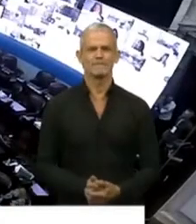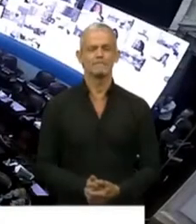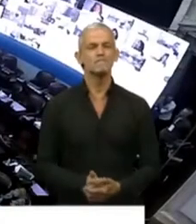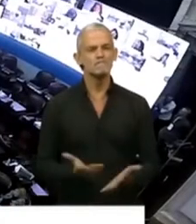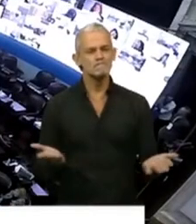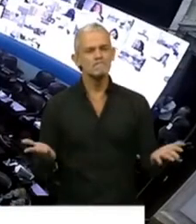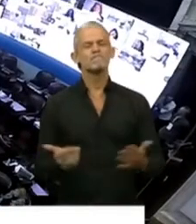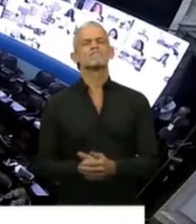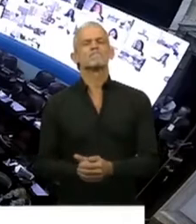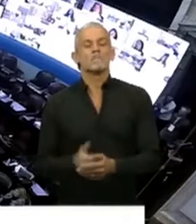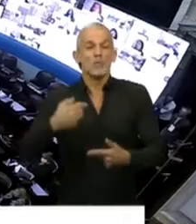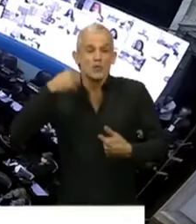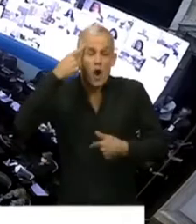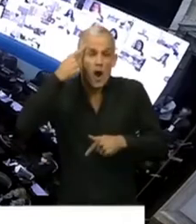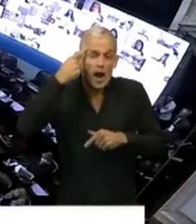Bueno, creo que